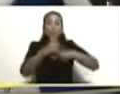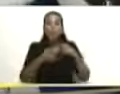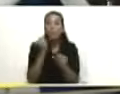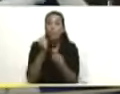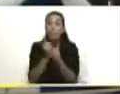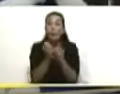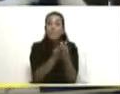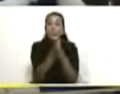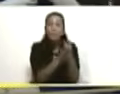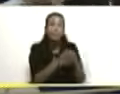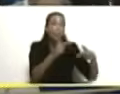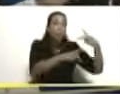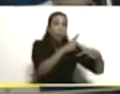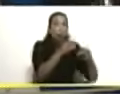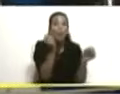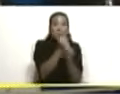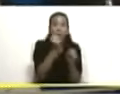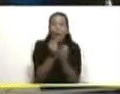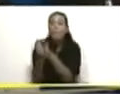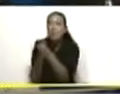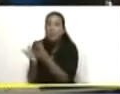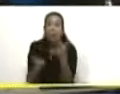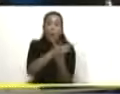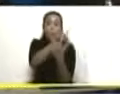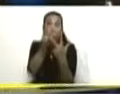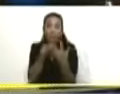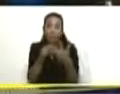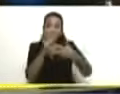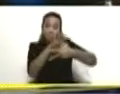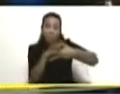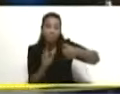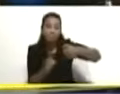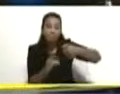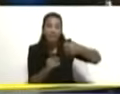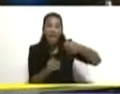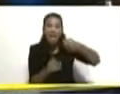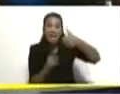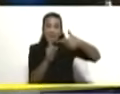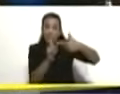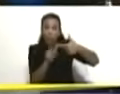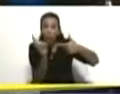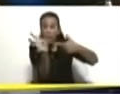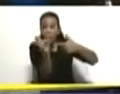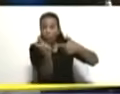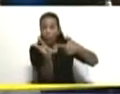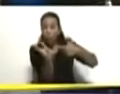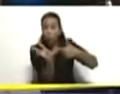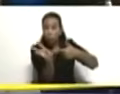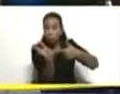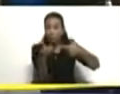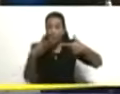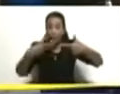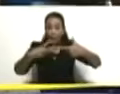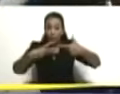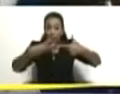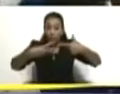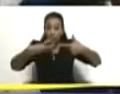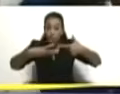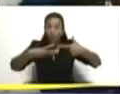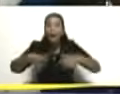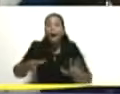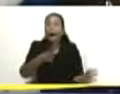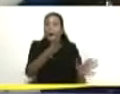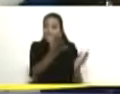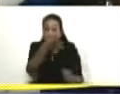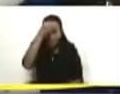y emprendimiento. Así es. Si el primer programa se llamó, el primer vértice se llamó Vamos a Aprender, no lo